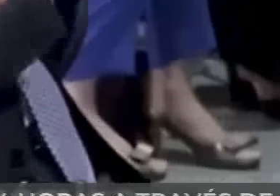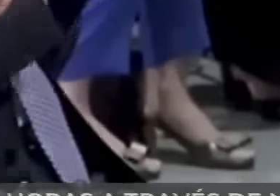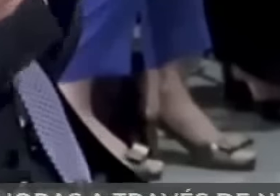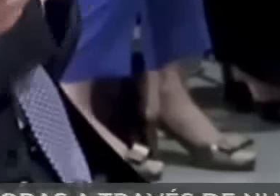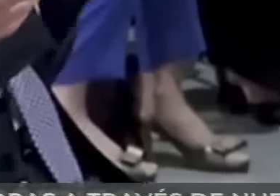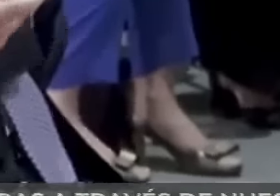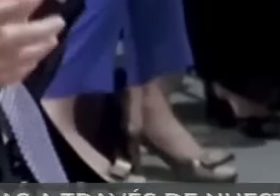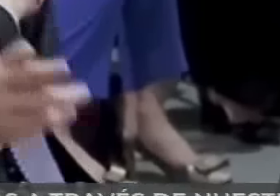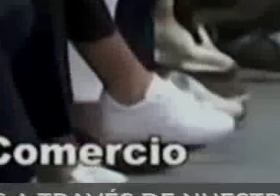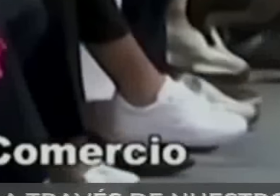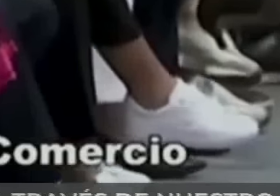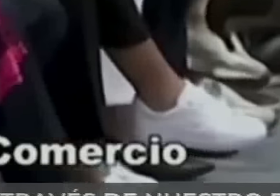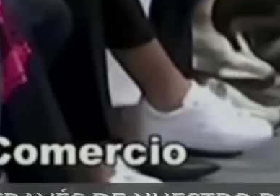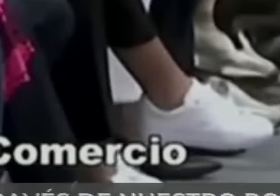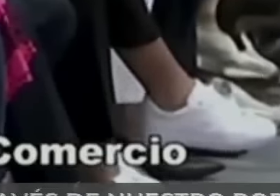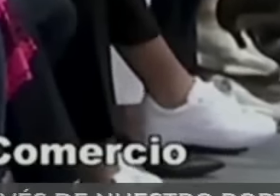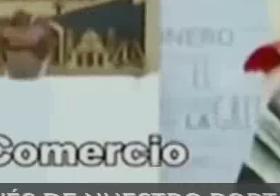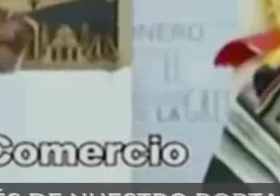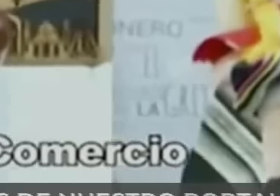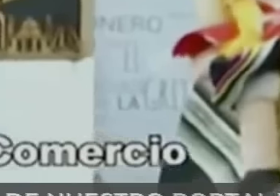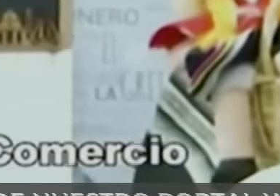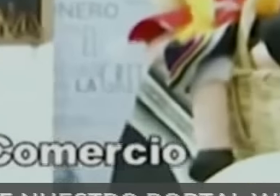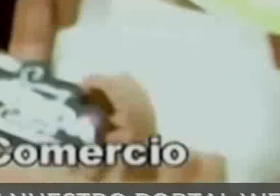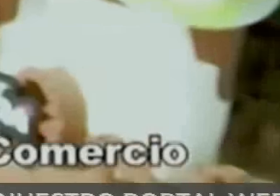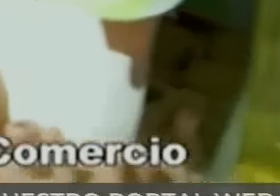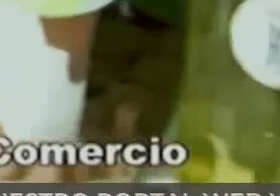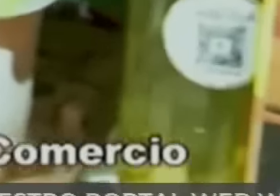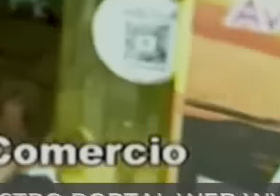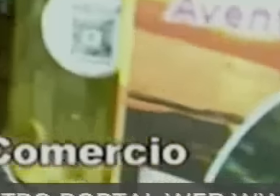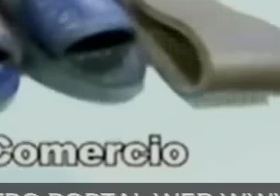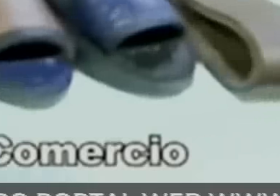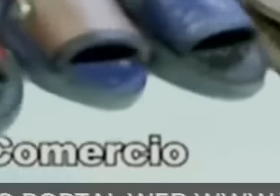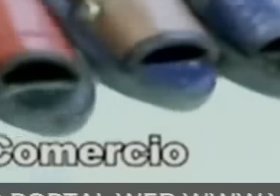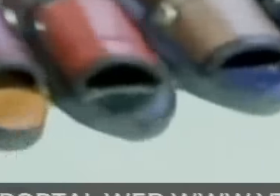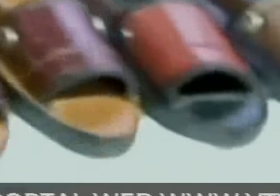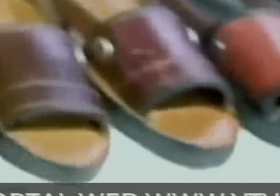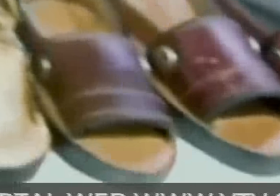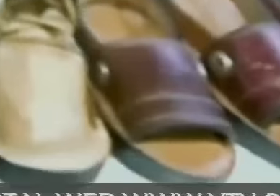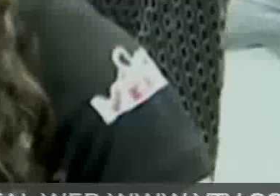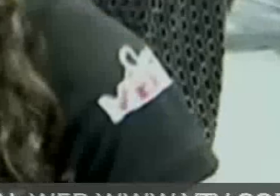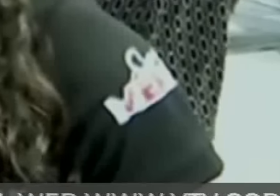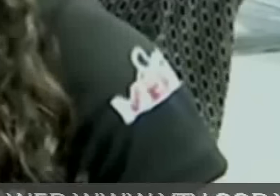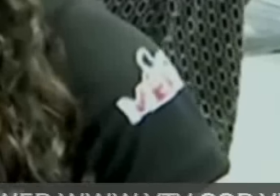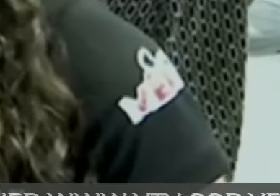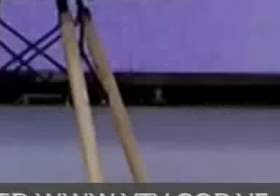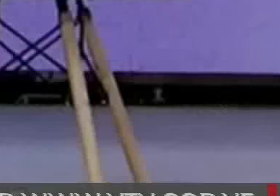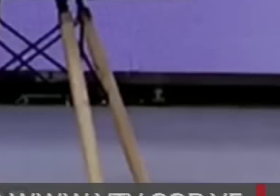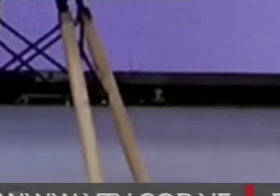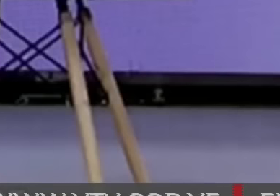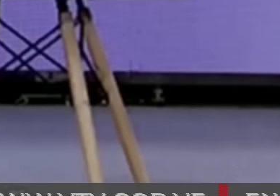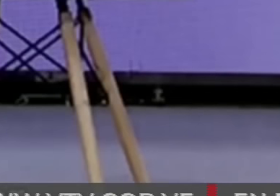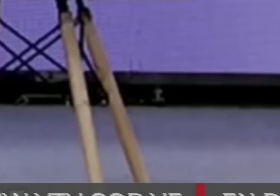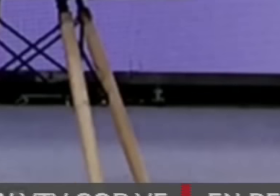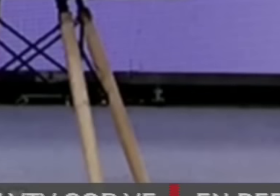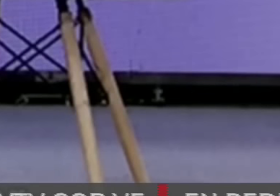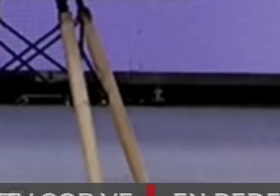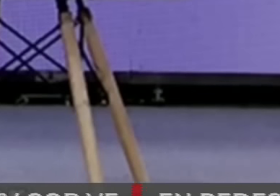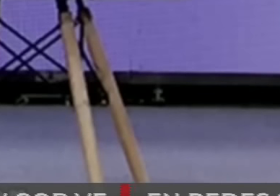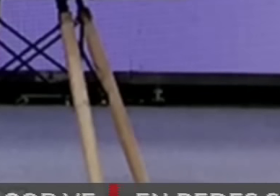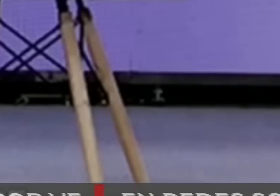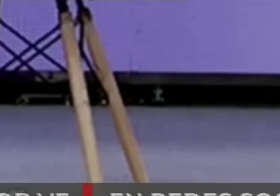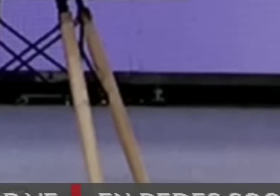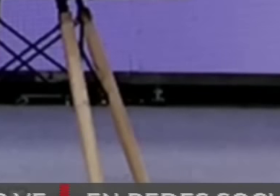zona económica, industrial, de inversiones, producción y comercio en la inmensa frontera entre el Táchira y